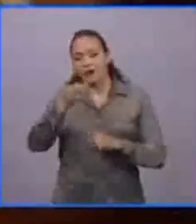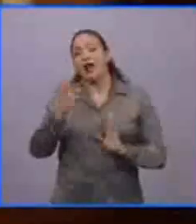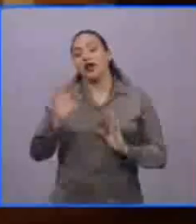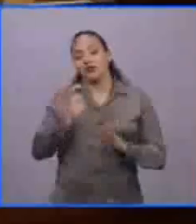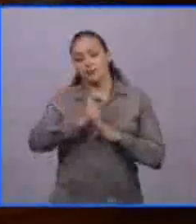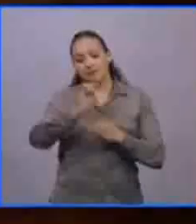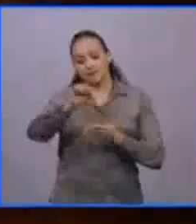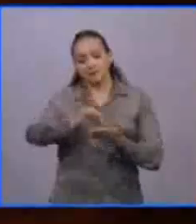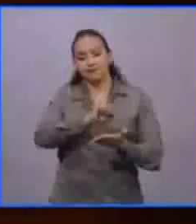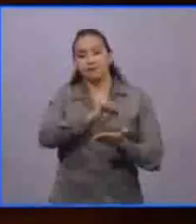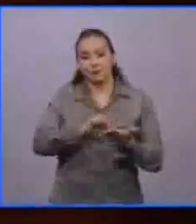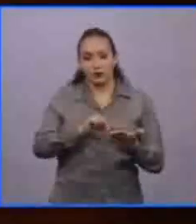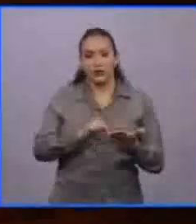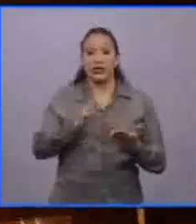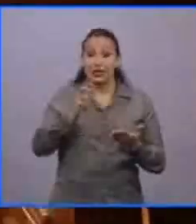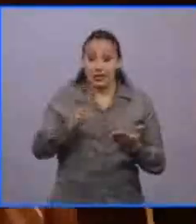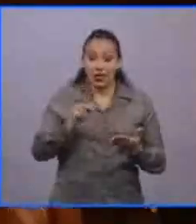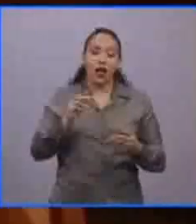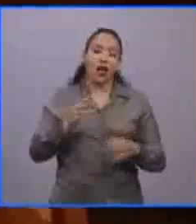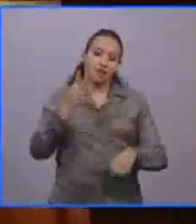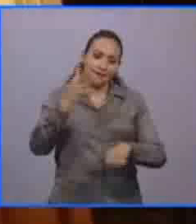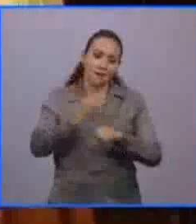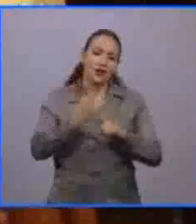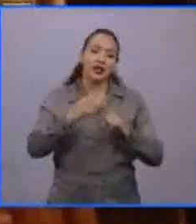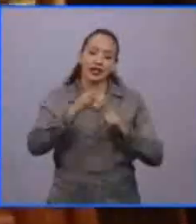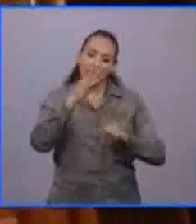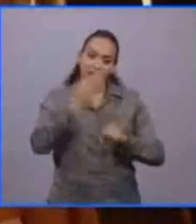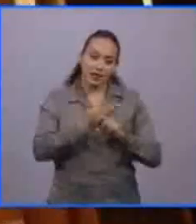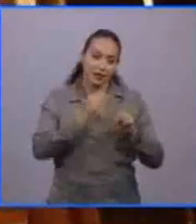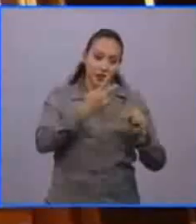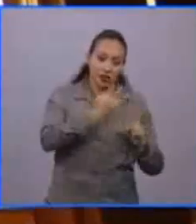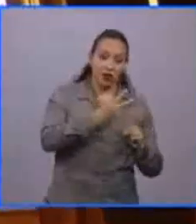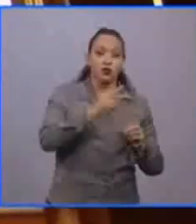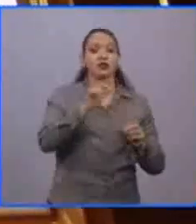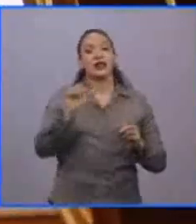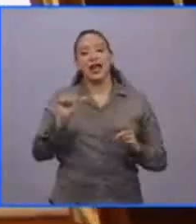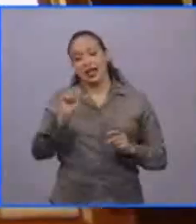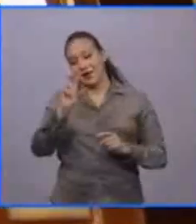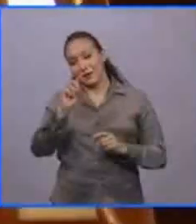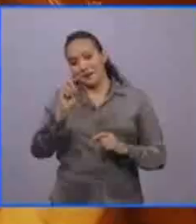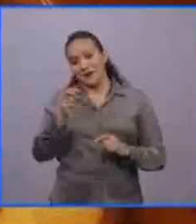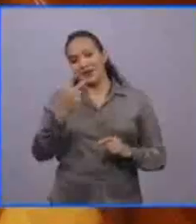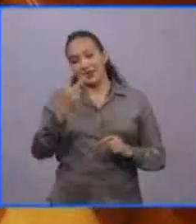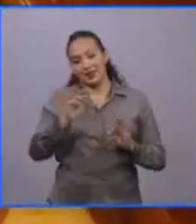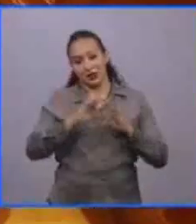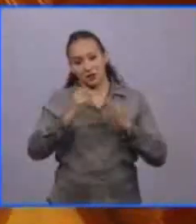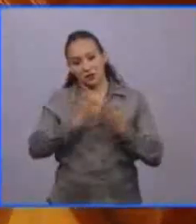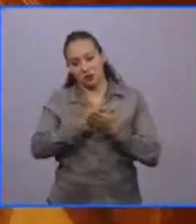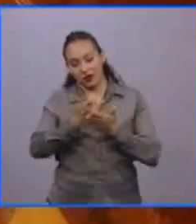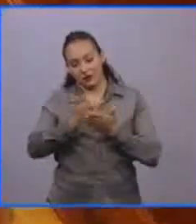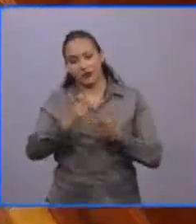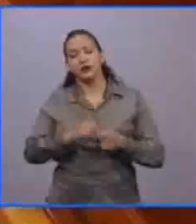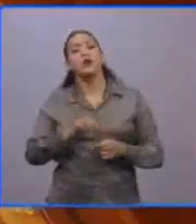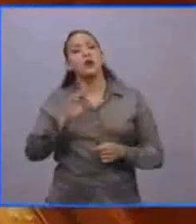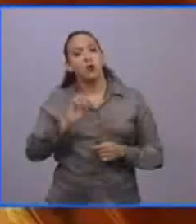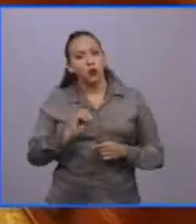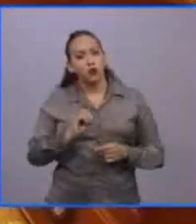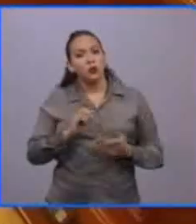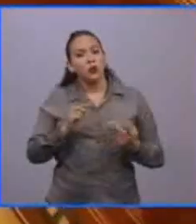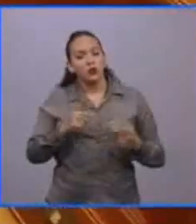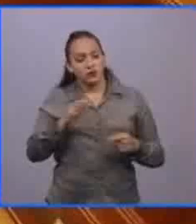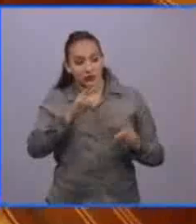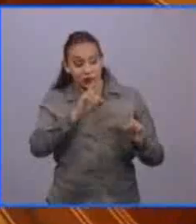nulas, caso en que se impondrá multa al responsable de 2 a 23 unidades de medida y en caso de reincidencia procederá a